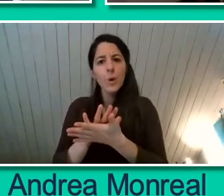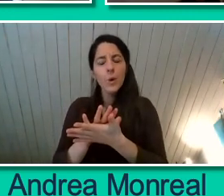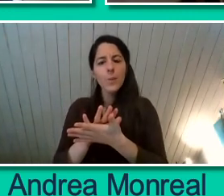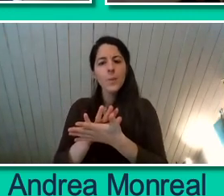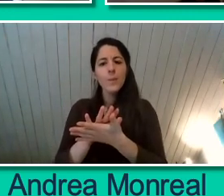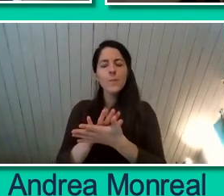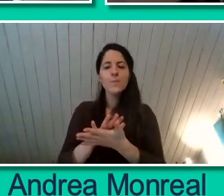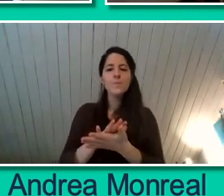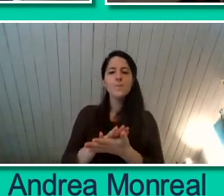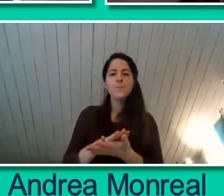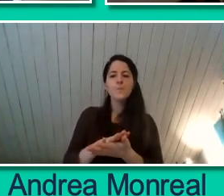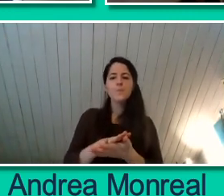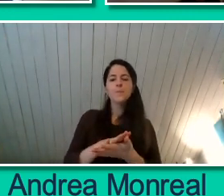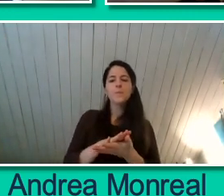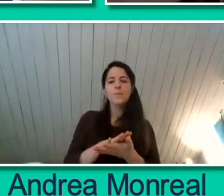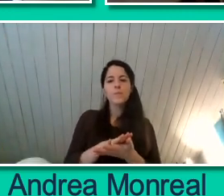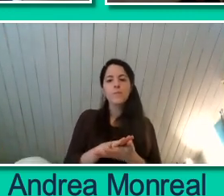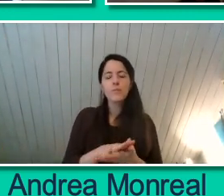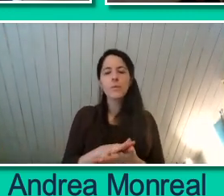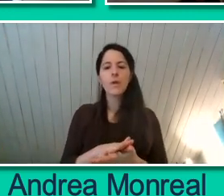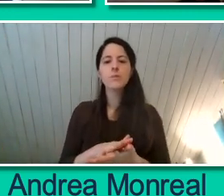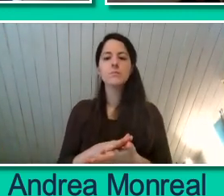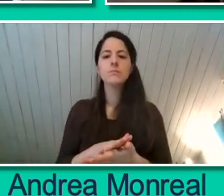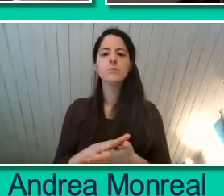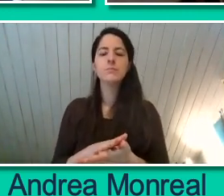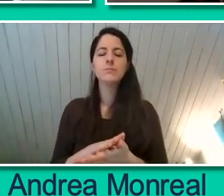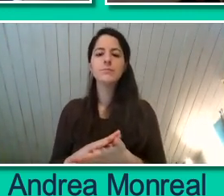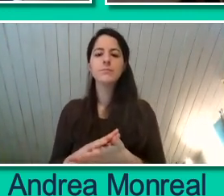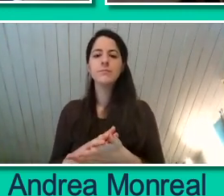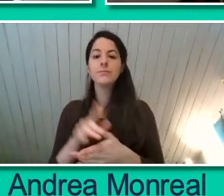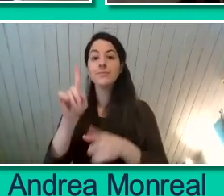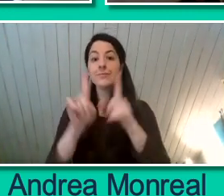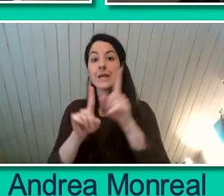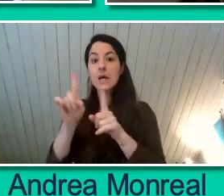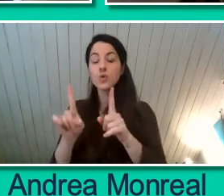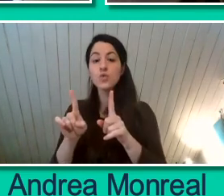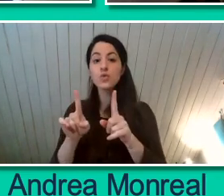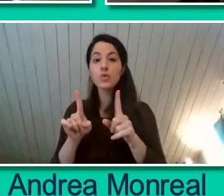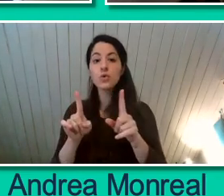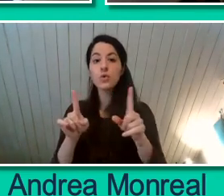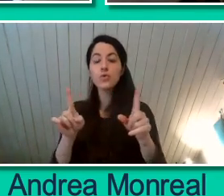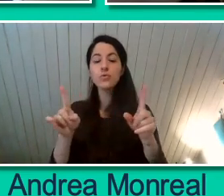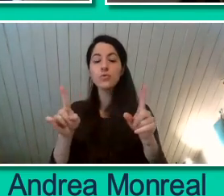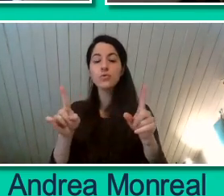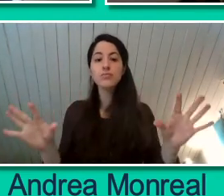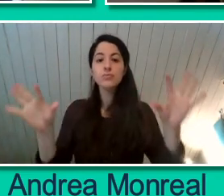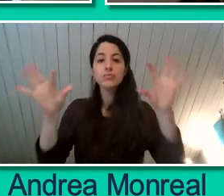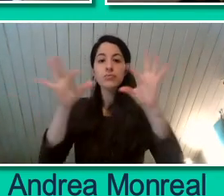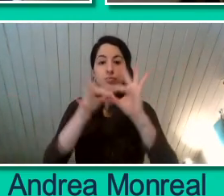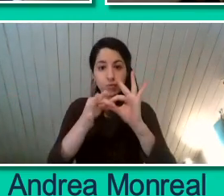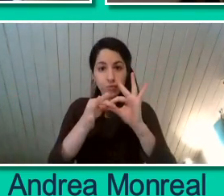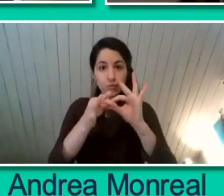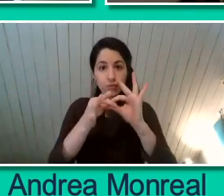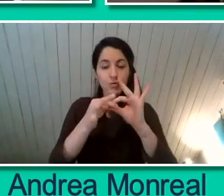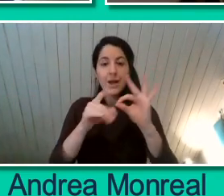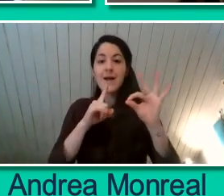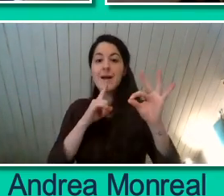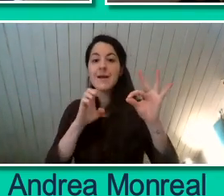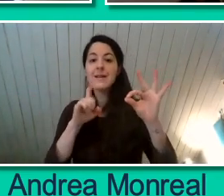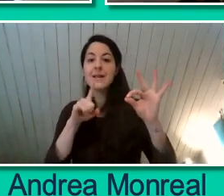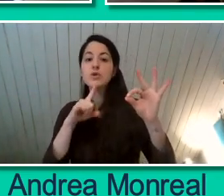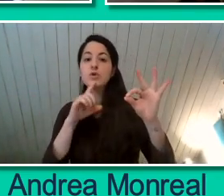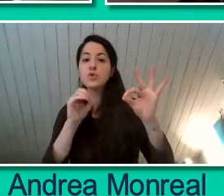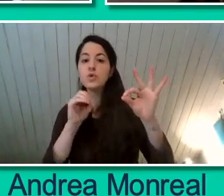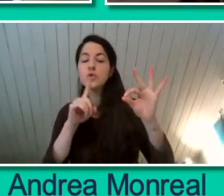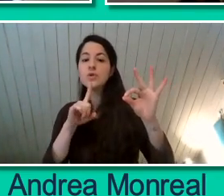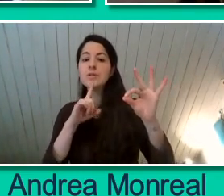hay inhibidores de la unión de la testosterona a su receptor, y en este momento también se han